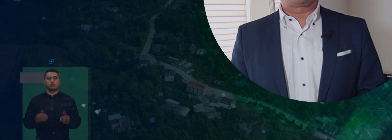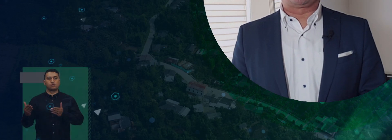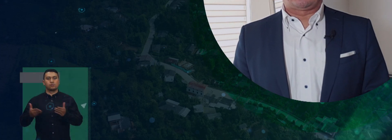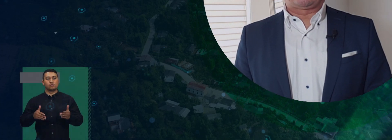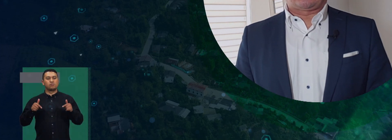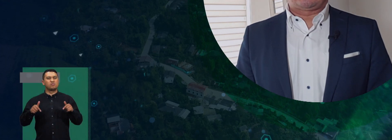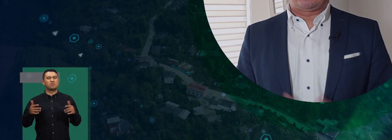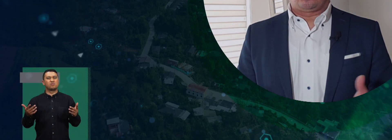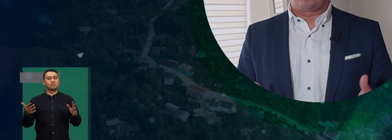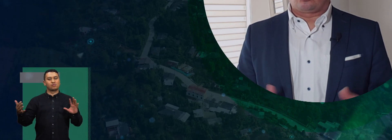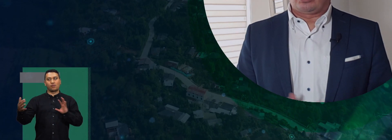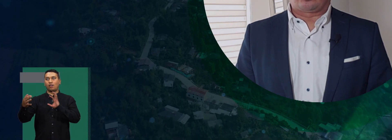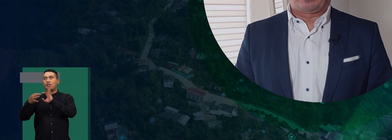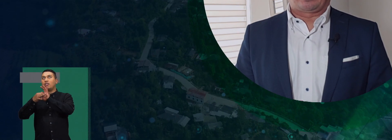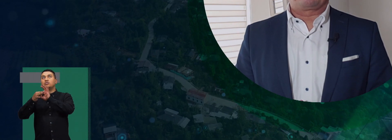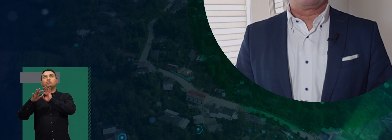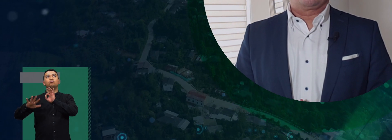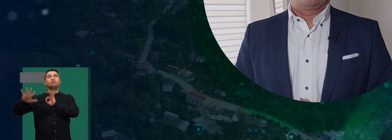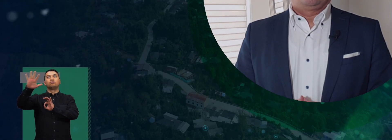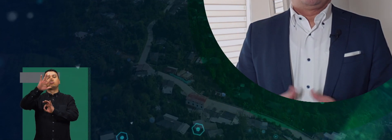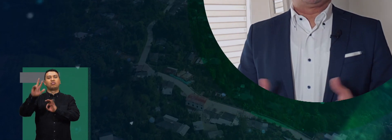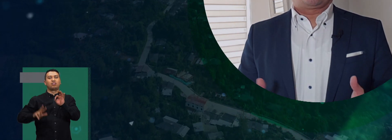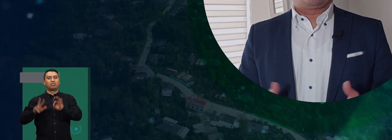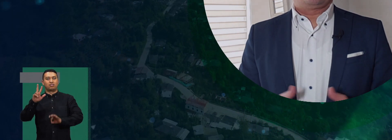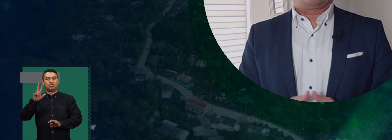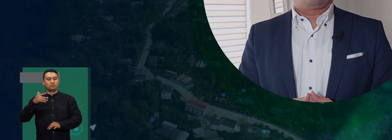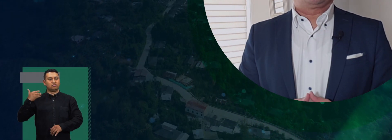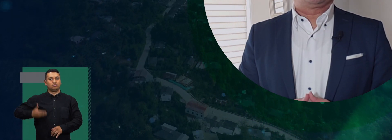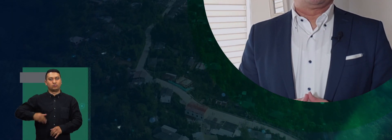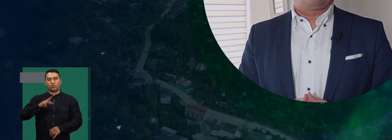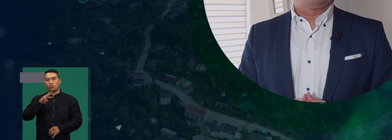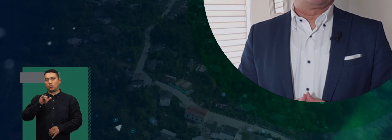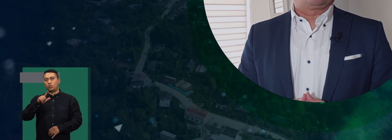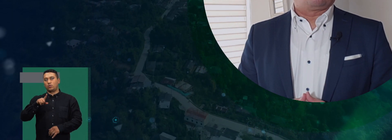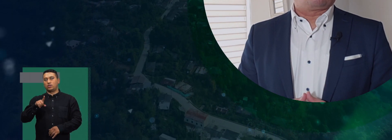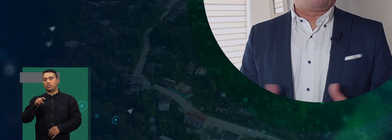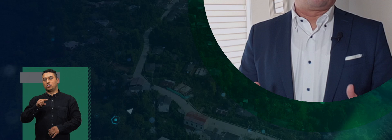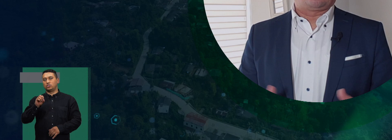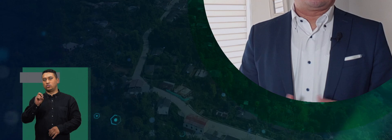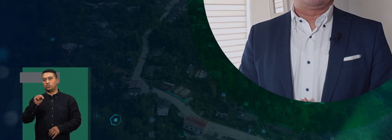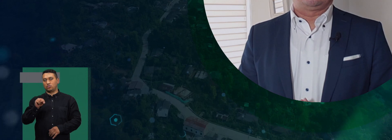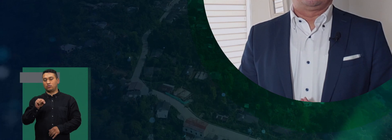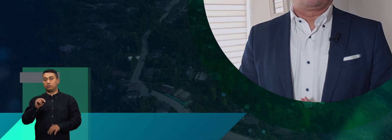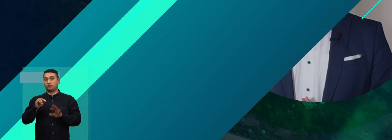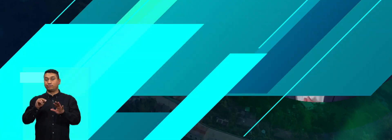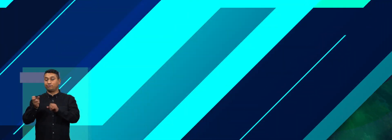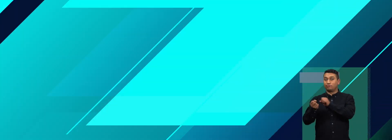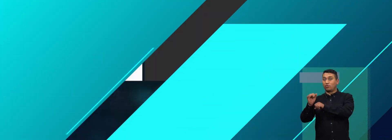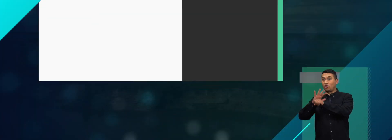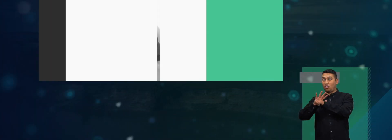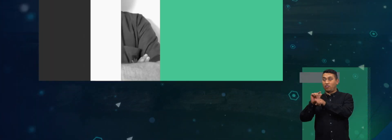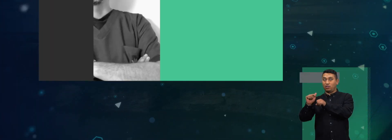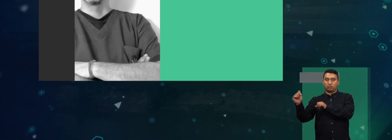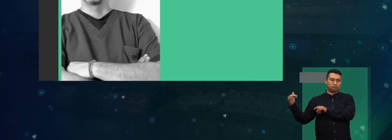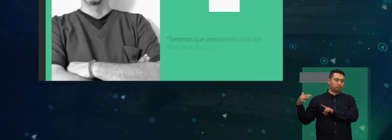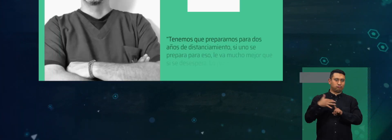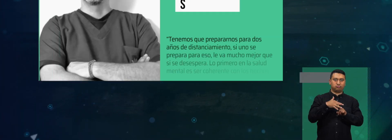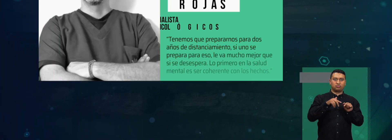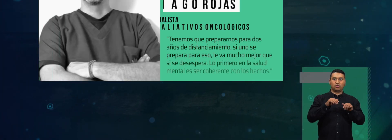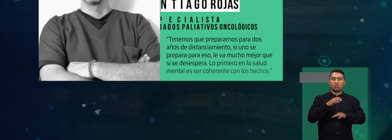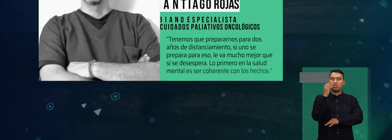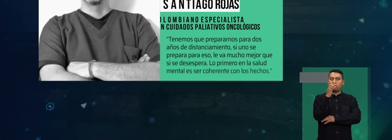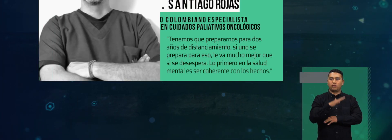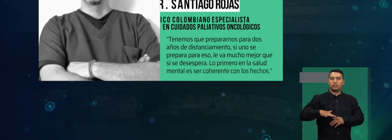Bienvenidos, esto es Enlace 13, yo soy Wilson Vega. La llegada de la COVID-19 nos quitó comodidades y sobre todo libertades.